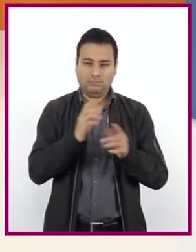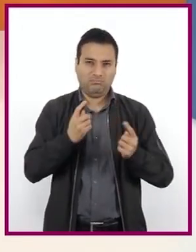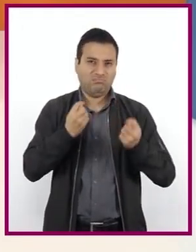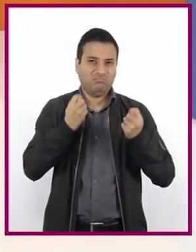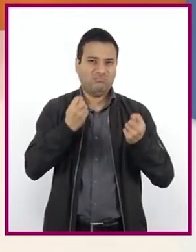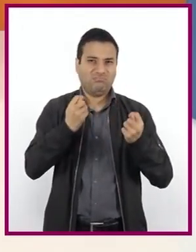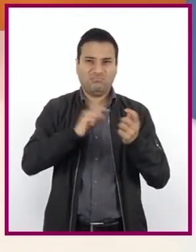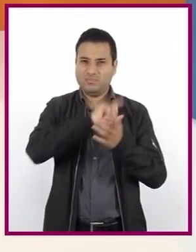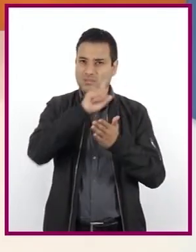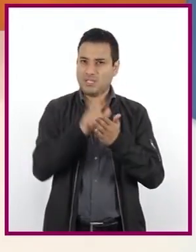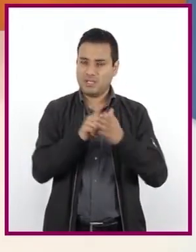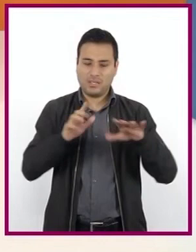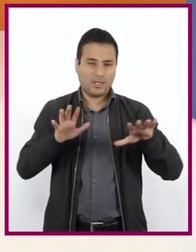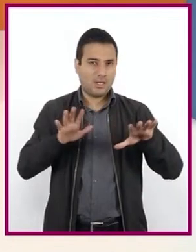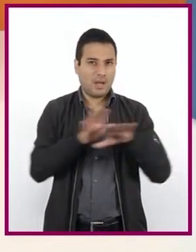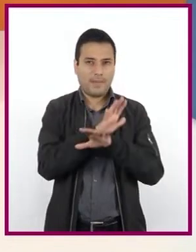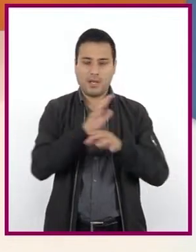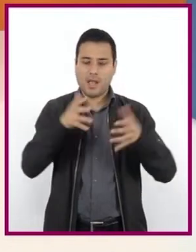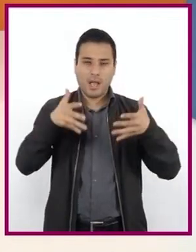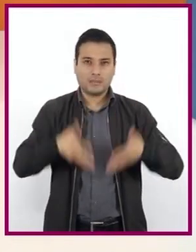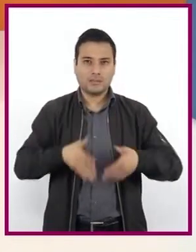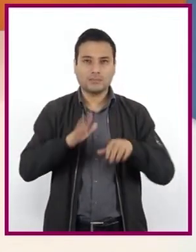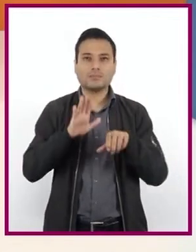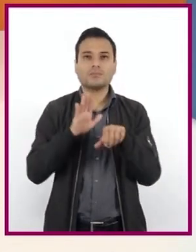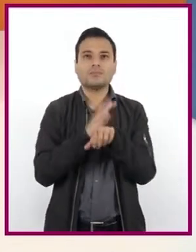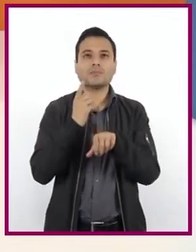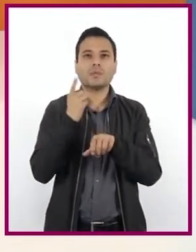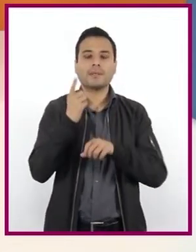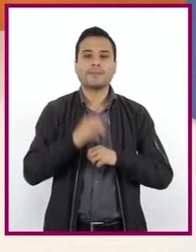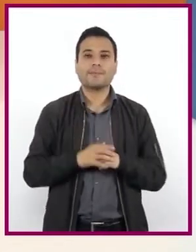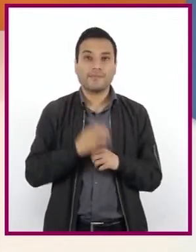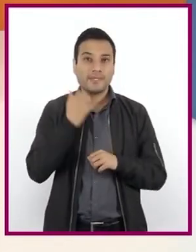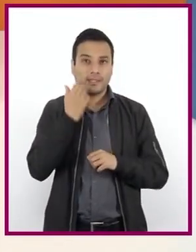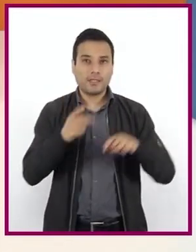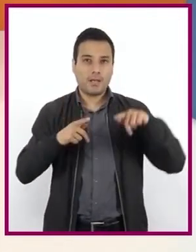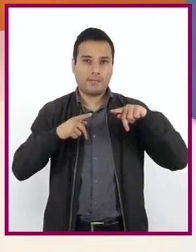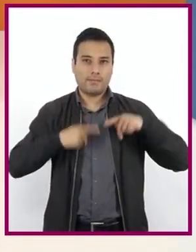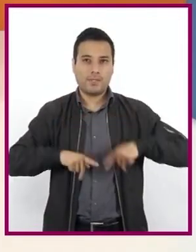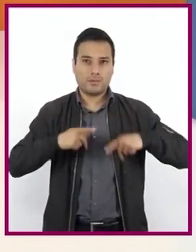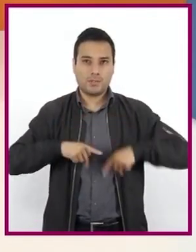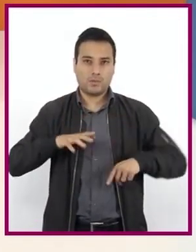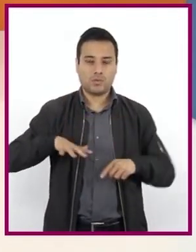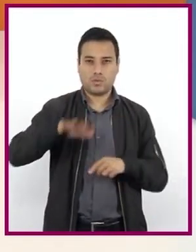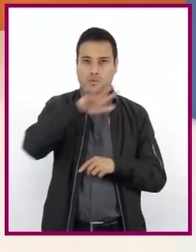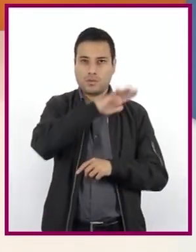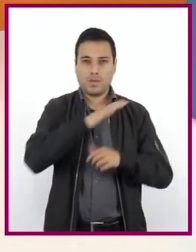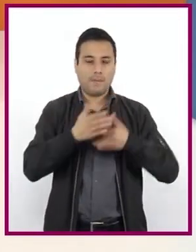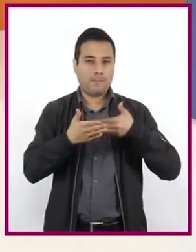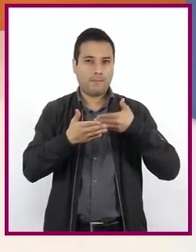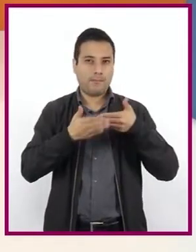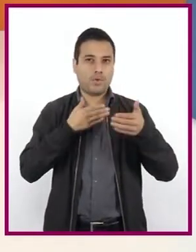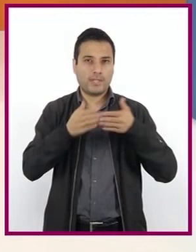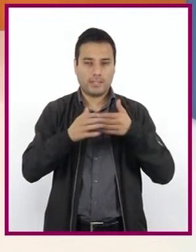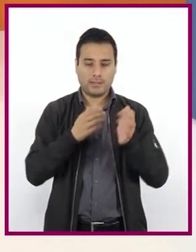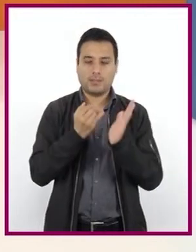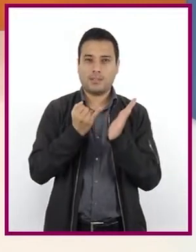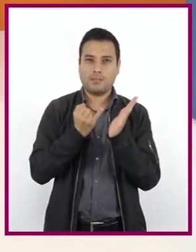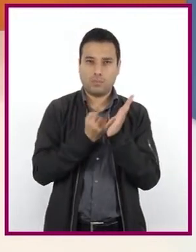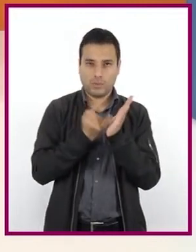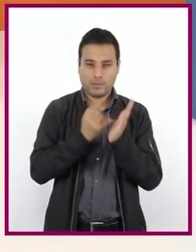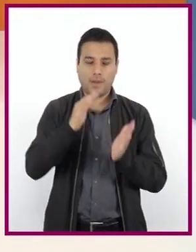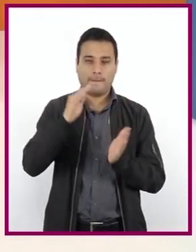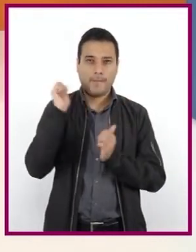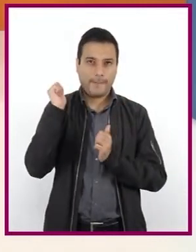pues pretendía la modernización de la sociedad para incrementar la recaudación